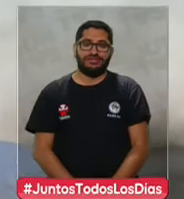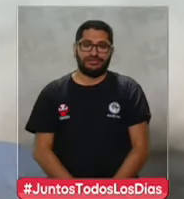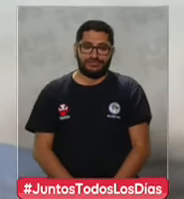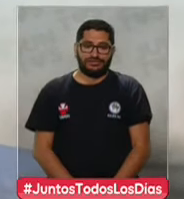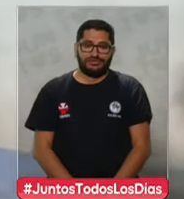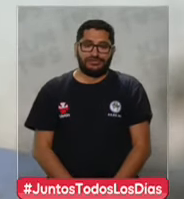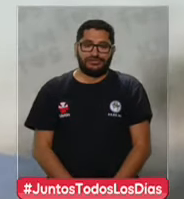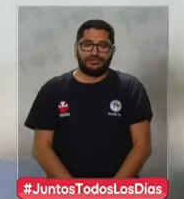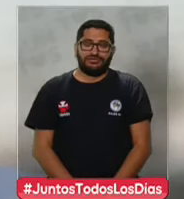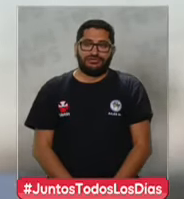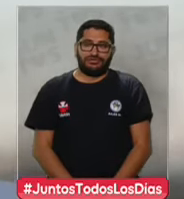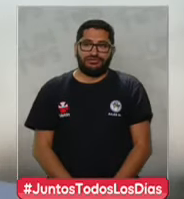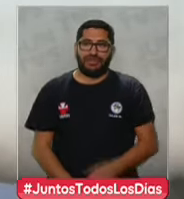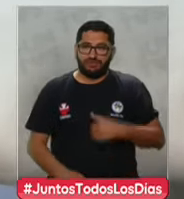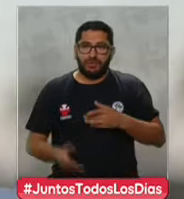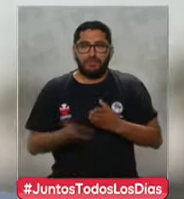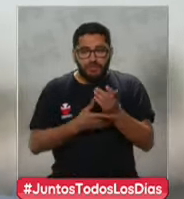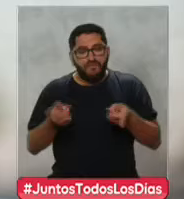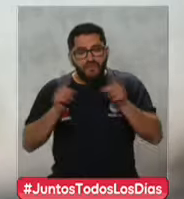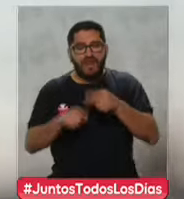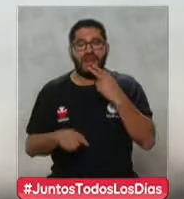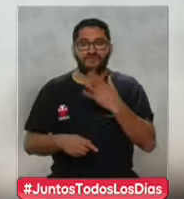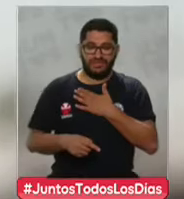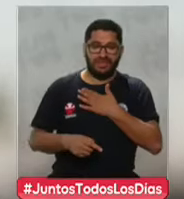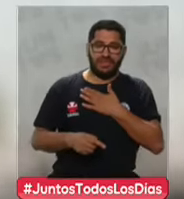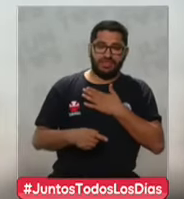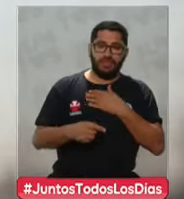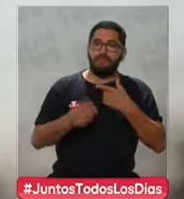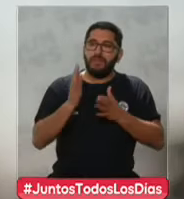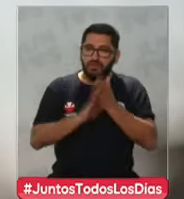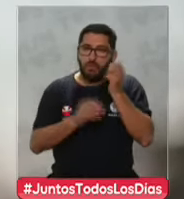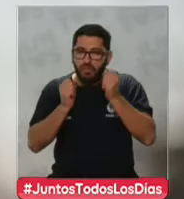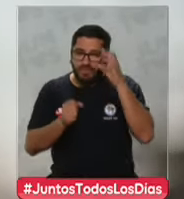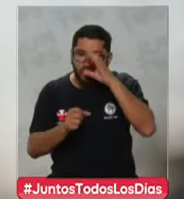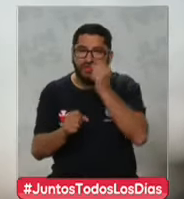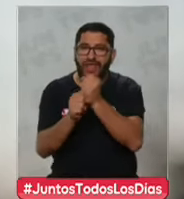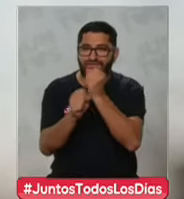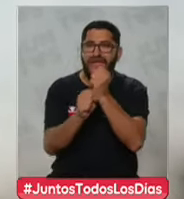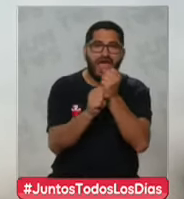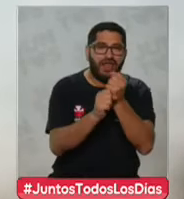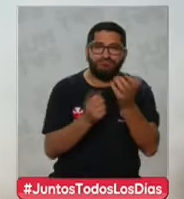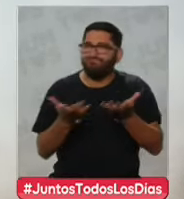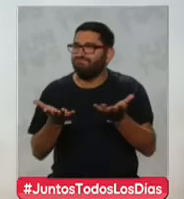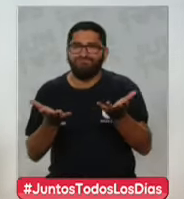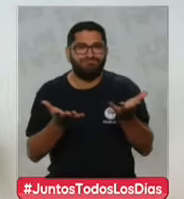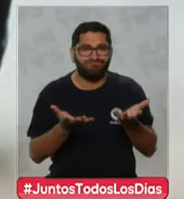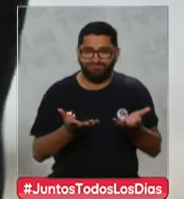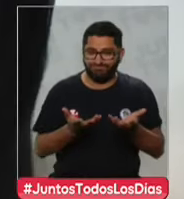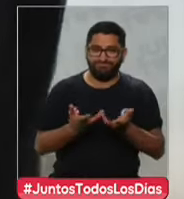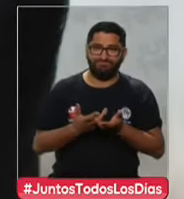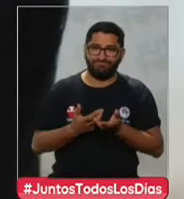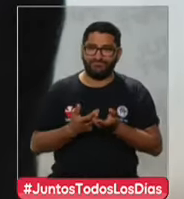Empecé a retomar mi vida, empecé a buscar ya en qué podía trabajar. Un día me subí a